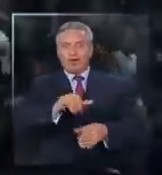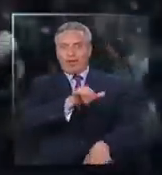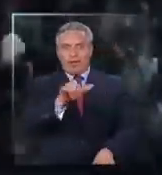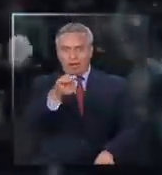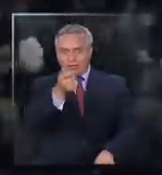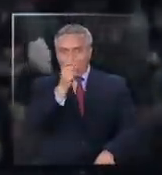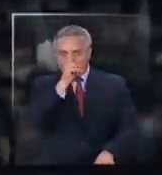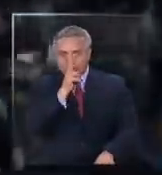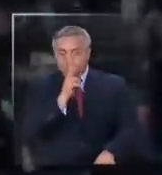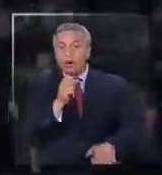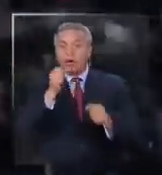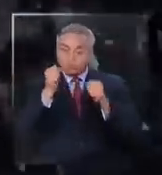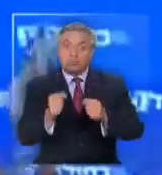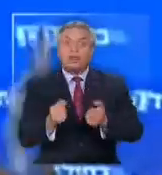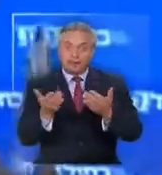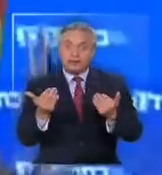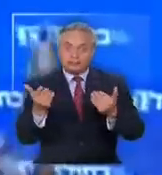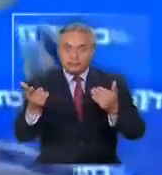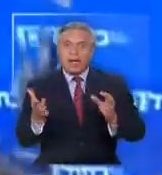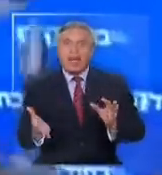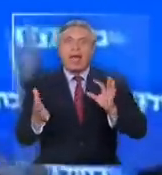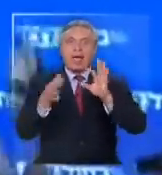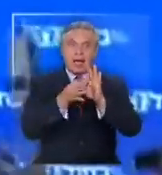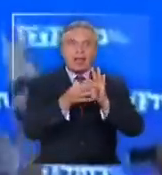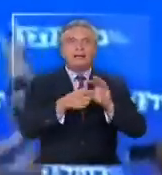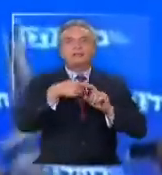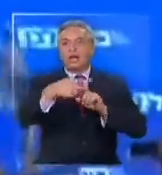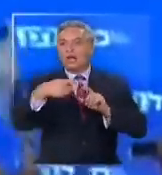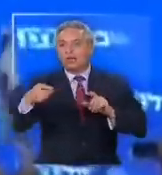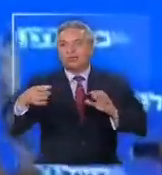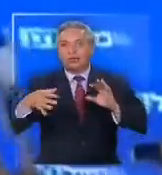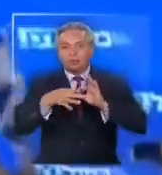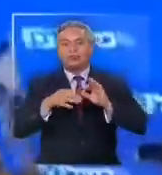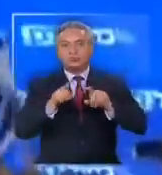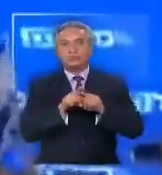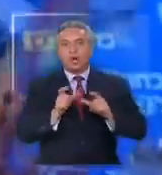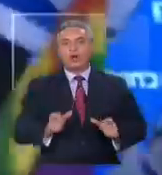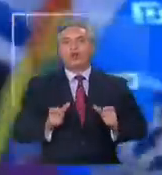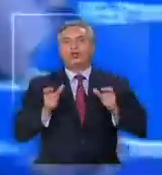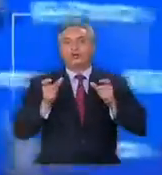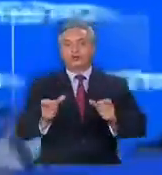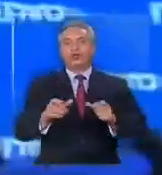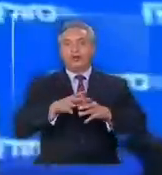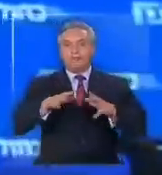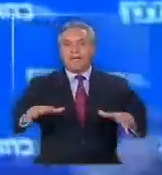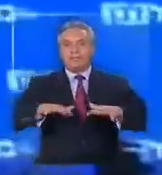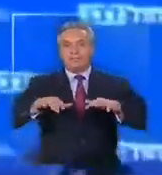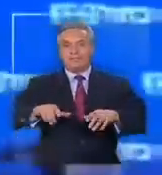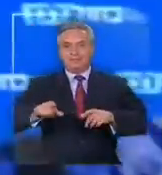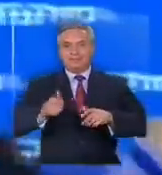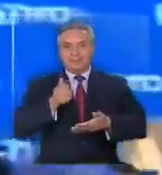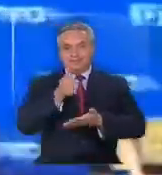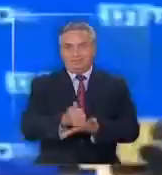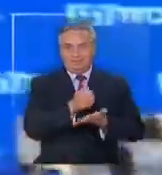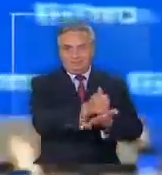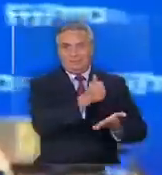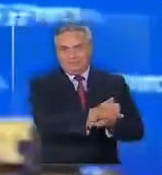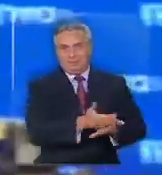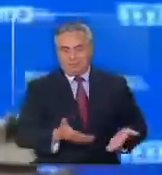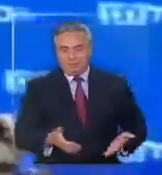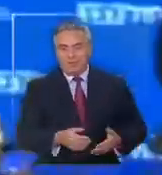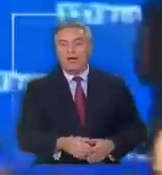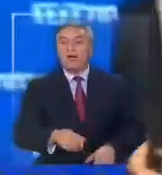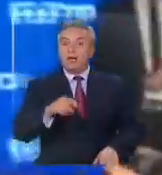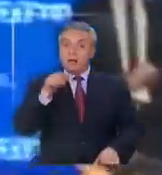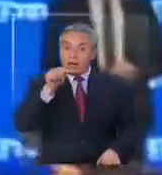sería necesario formar alianzas con otros partidos para lograr el control de más escaños. Sin embargo, según expertos, estos resultados